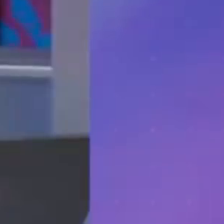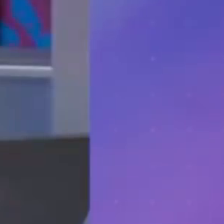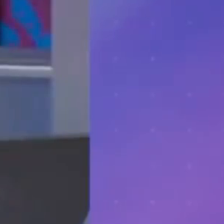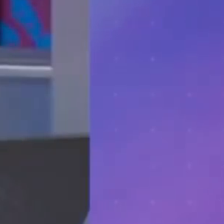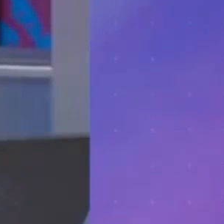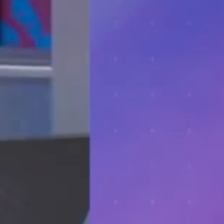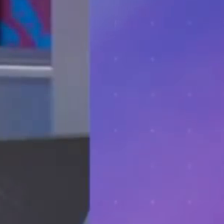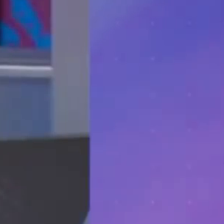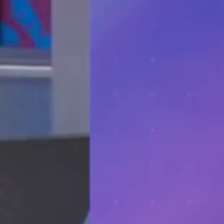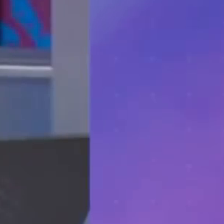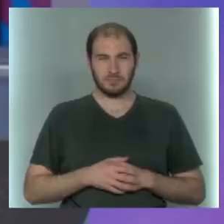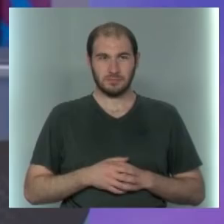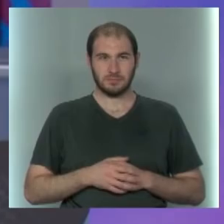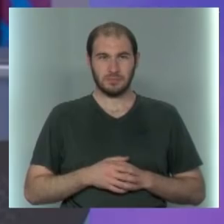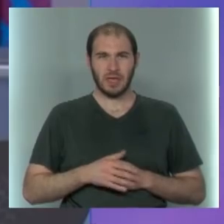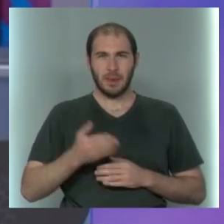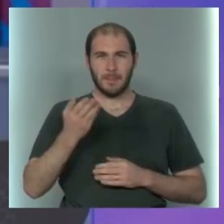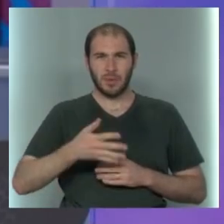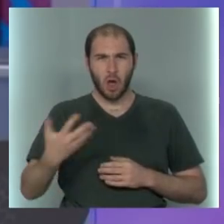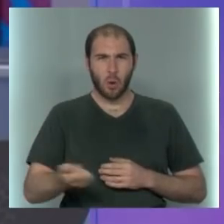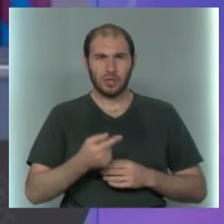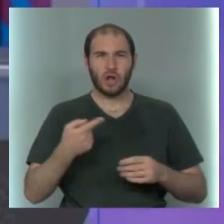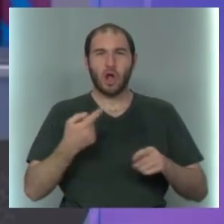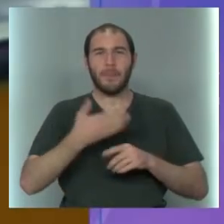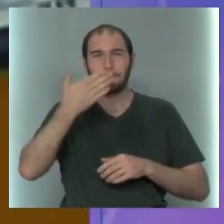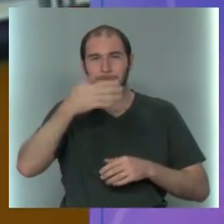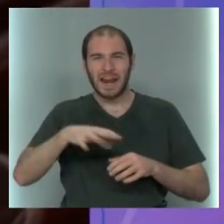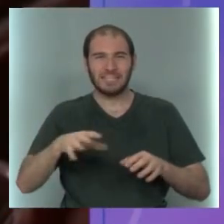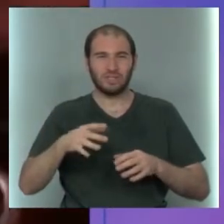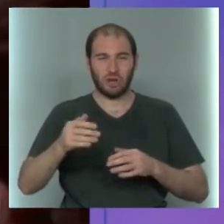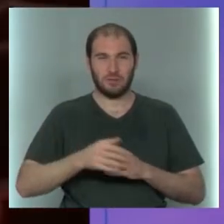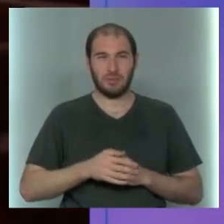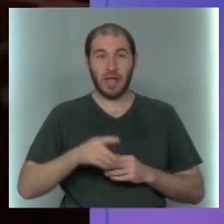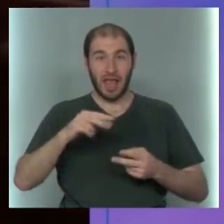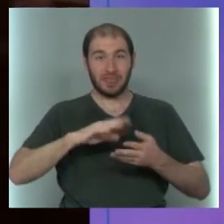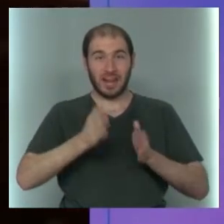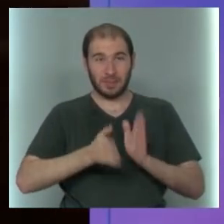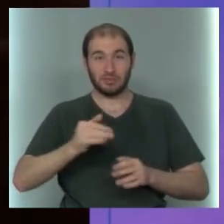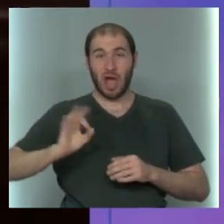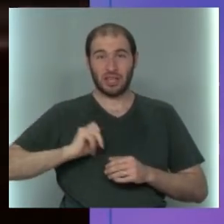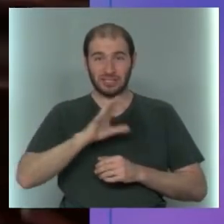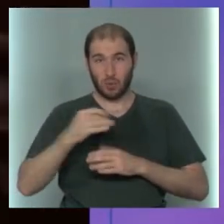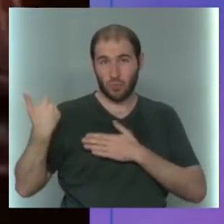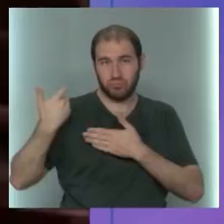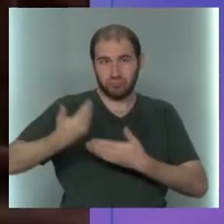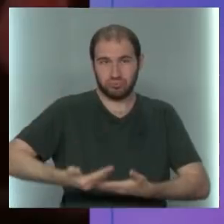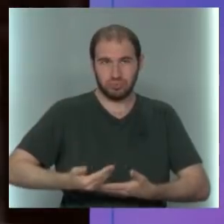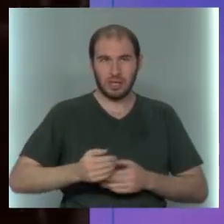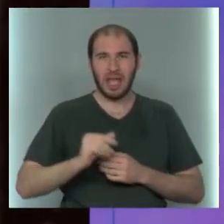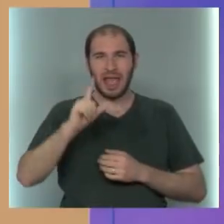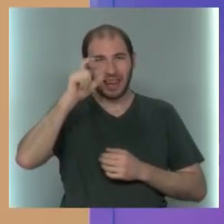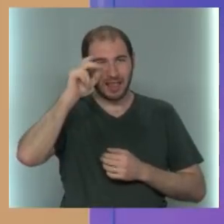Bien por los científicos argentinos, descubrimiento contra el mal de Parkinson. El tratamiento que existe hoy, que existe hace 50 años, la